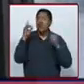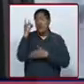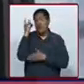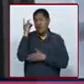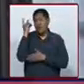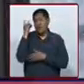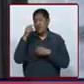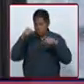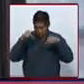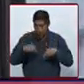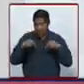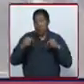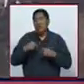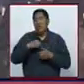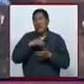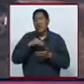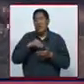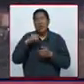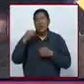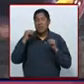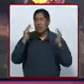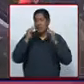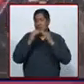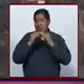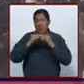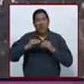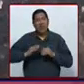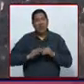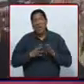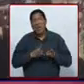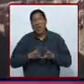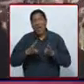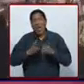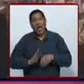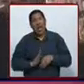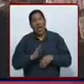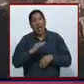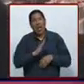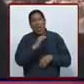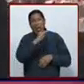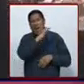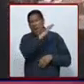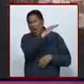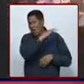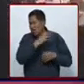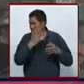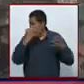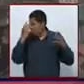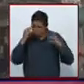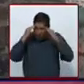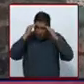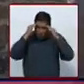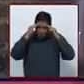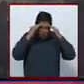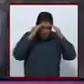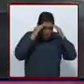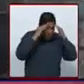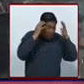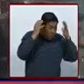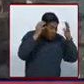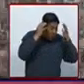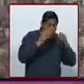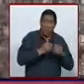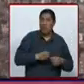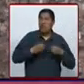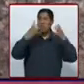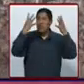pero que está acá en la sede de gobierno. Calles empinadas, graderías que tal parece nunca se acaban para poder llegar hasta nuestro